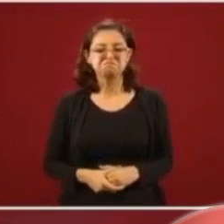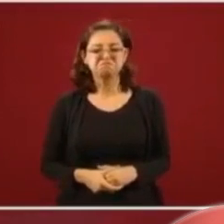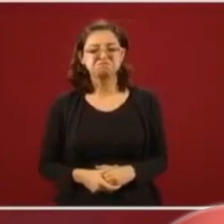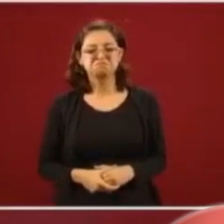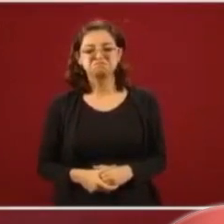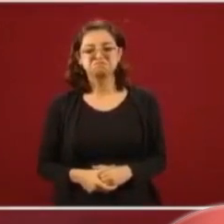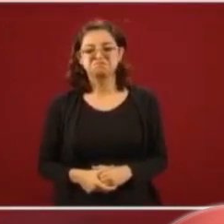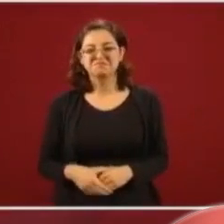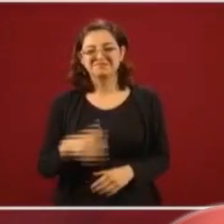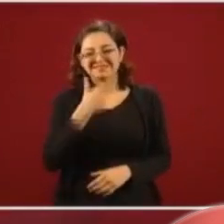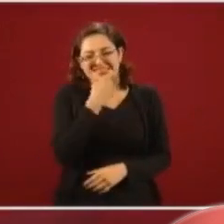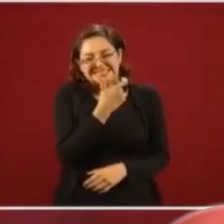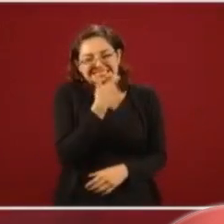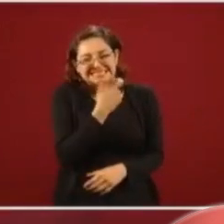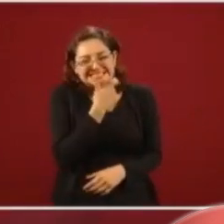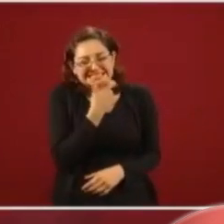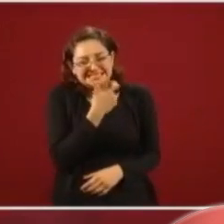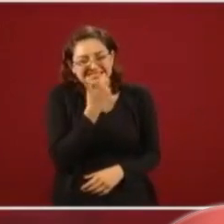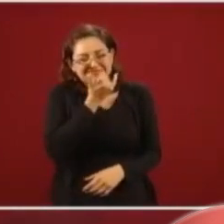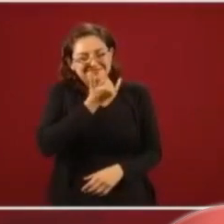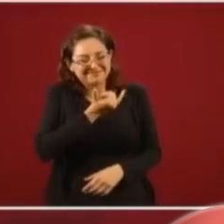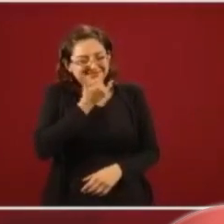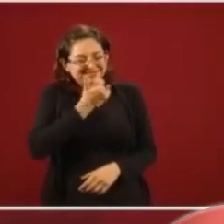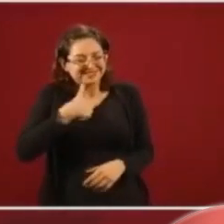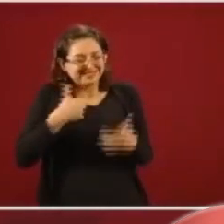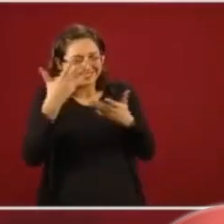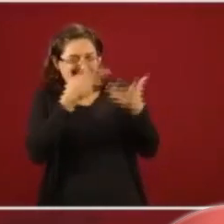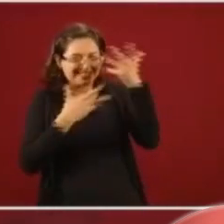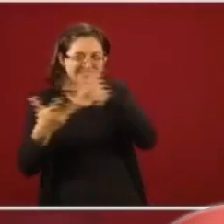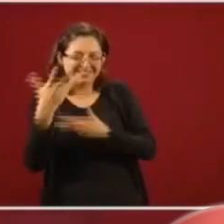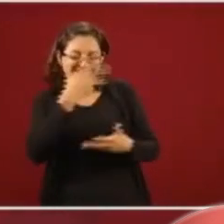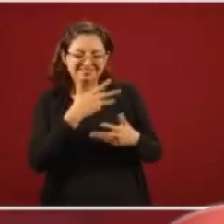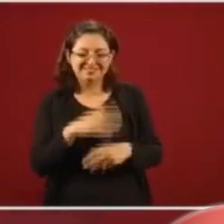Ya me hizo reír, presidente. No.